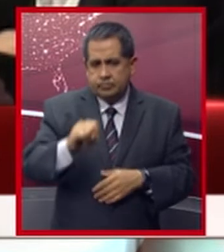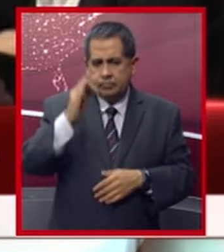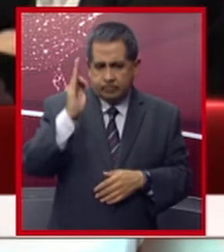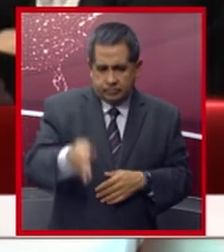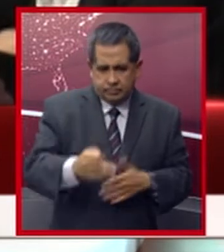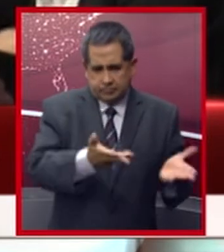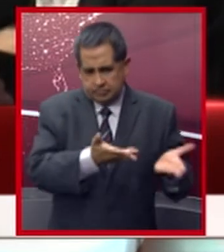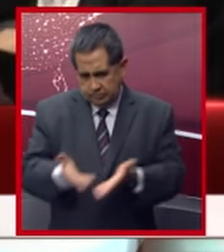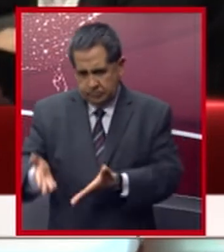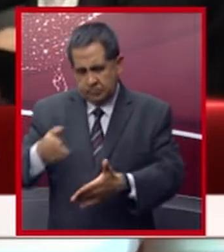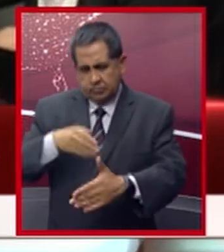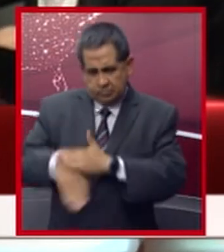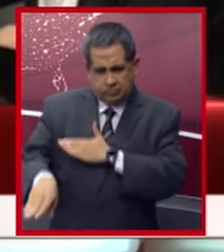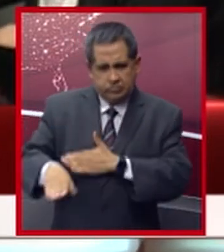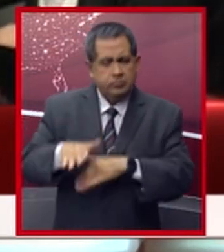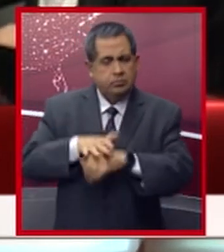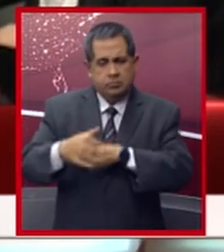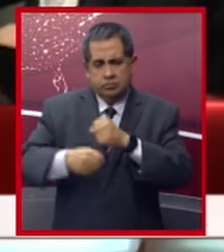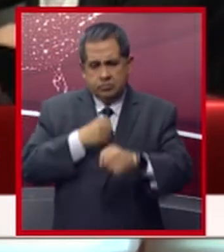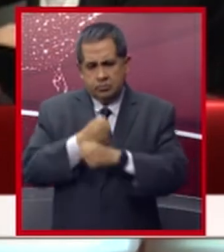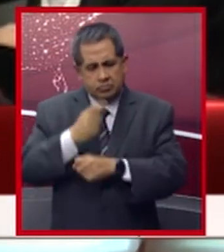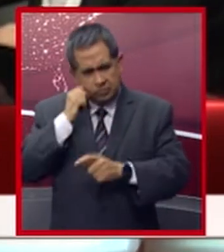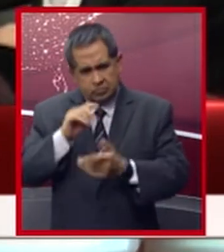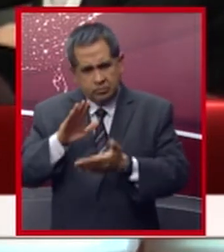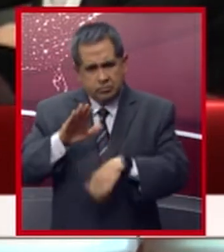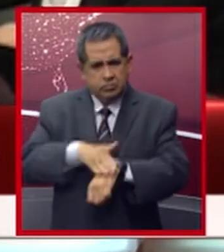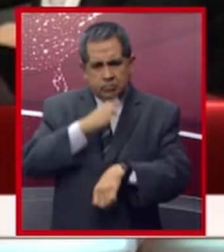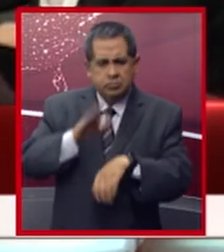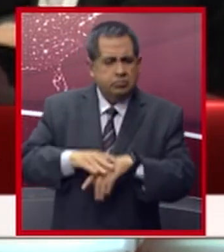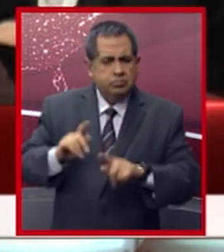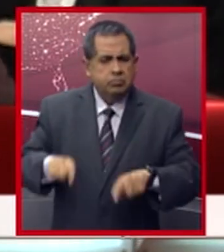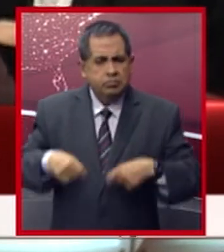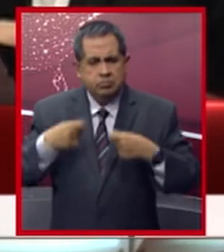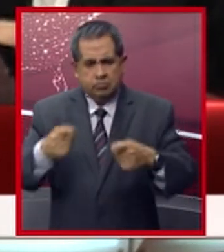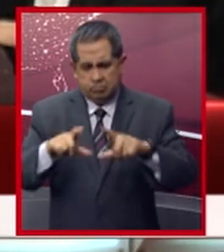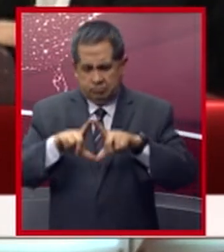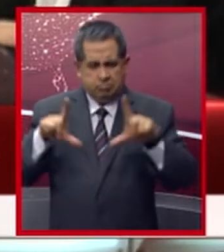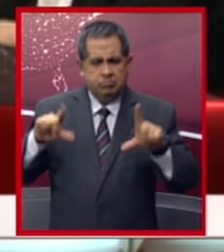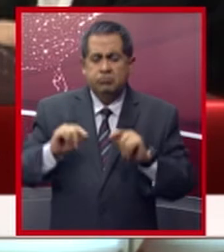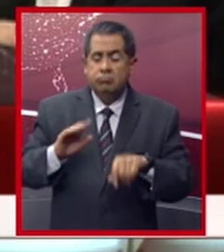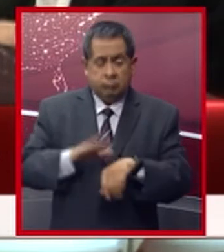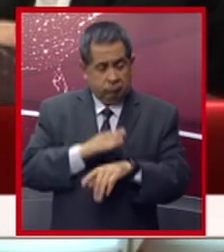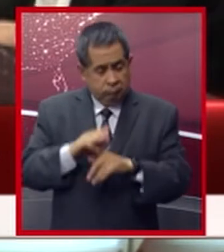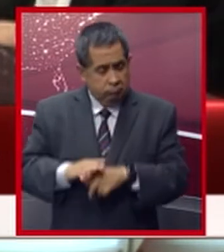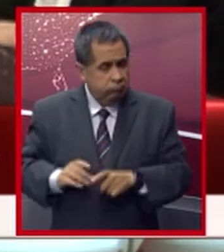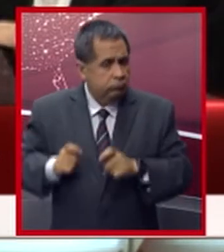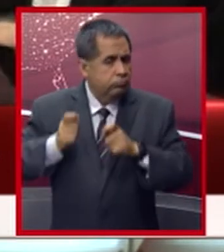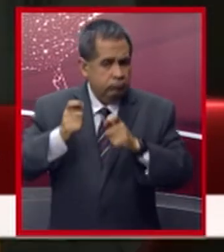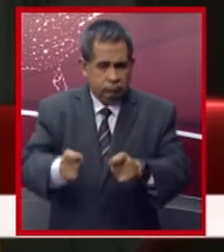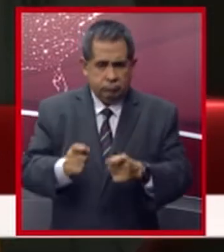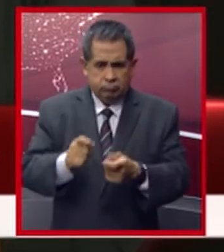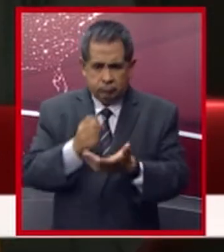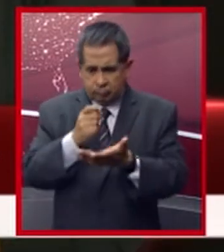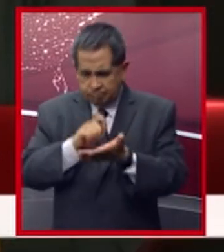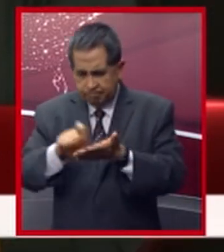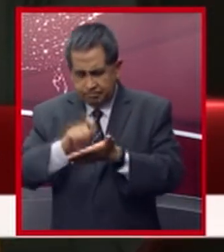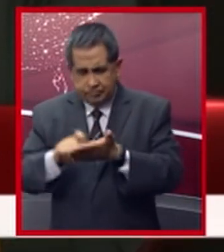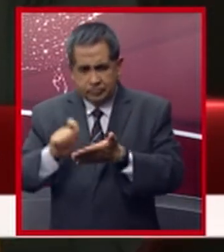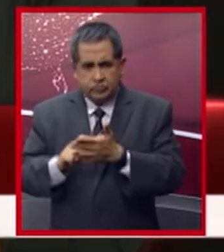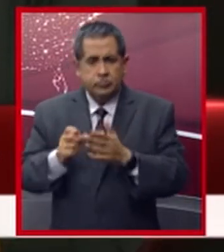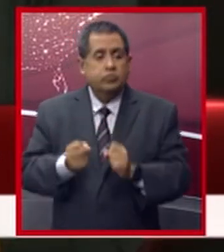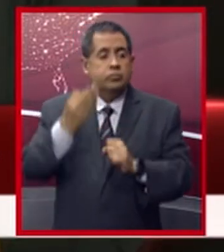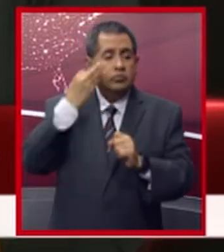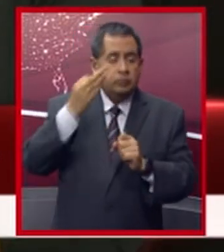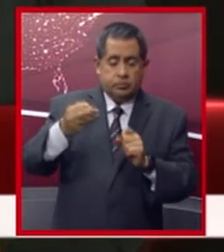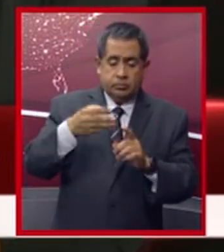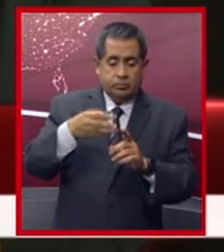recibirlos en el grado en el que van y entregarles una boleta de calificaciones, por así decirlo, de los meses